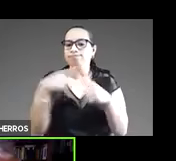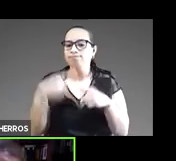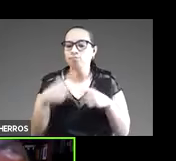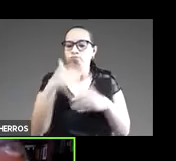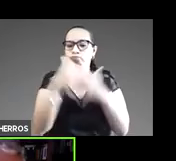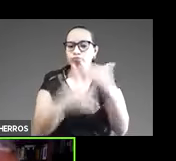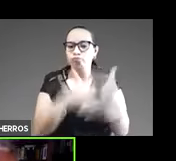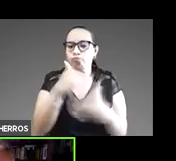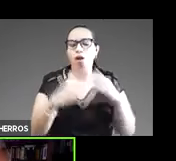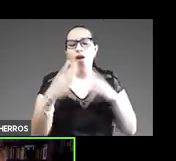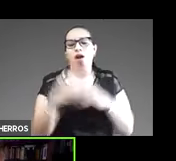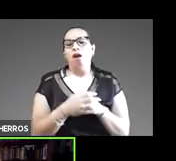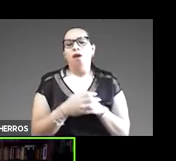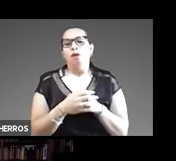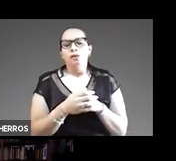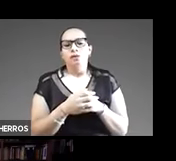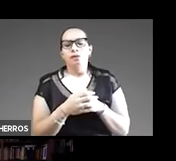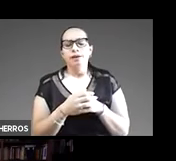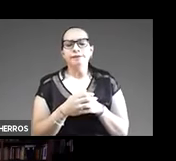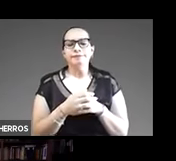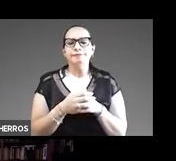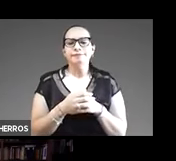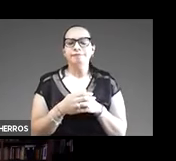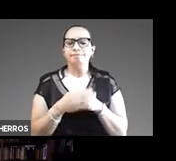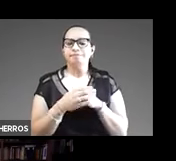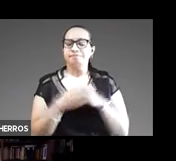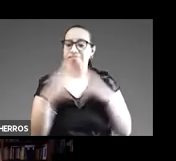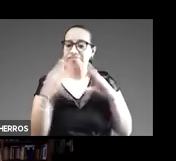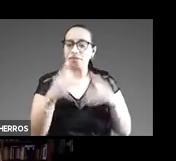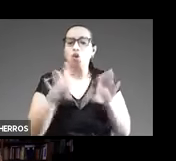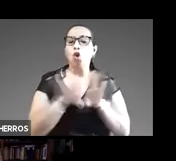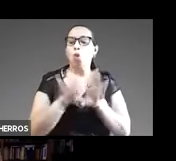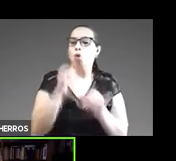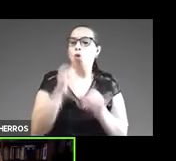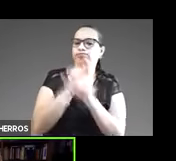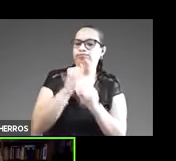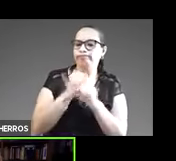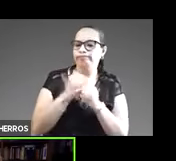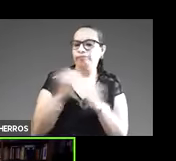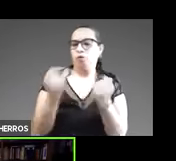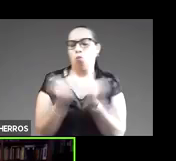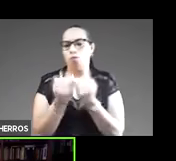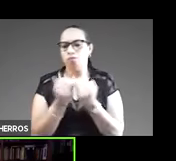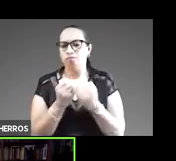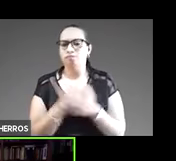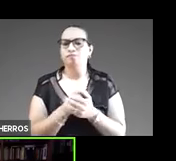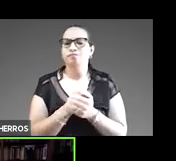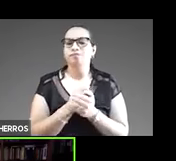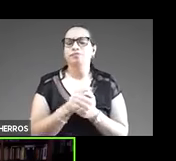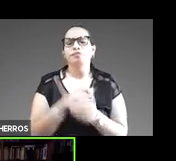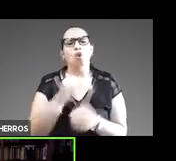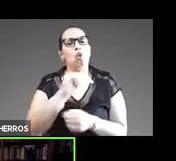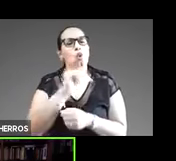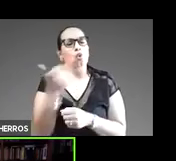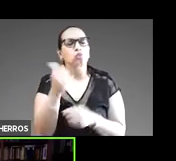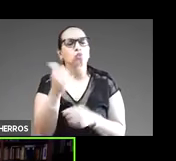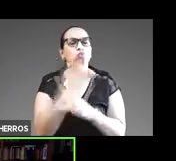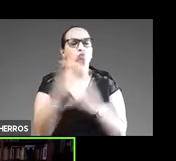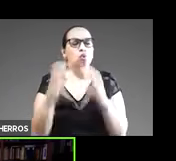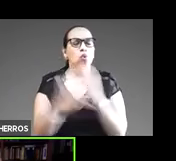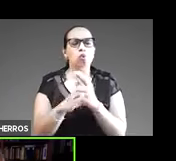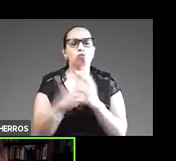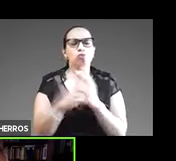de capacitaciones así para el comercio digital. Eh, Hay otros dos componentes muy